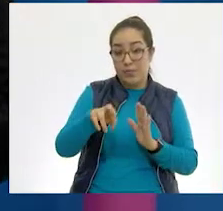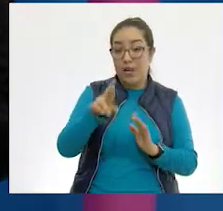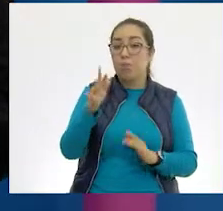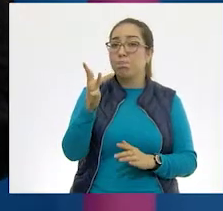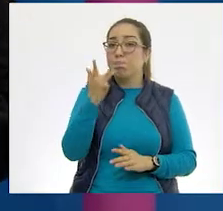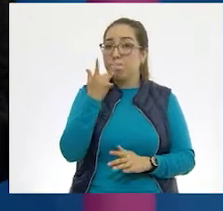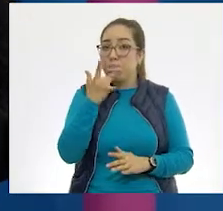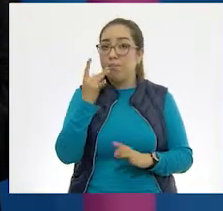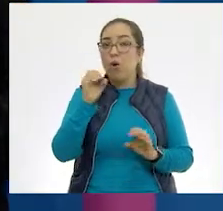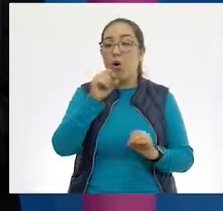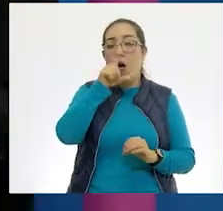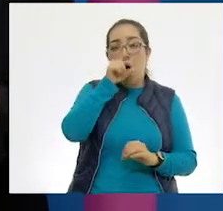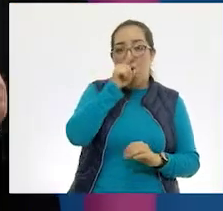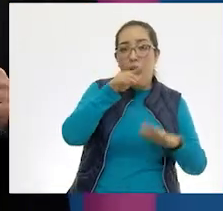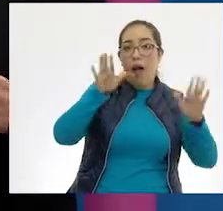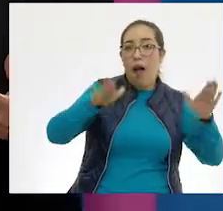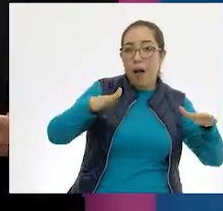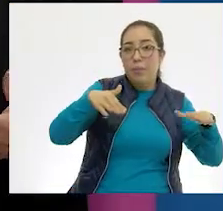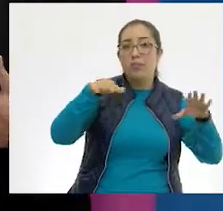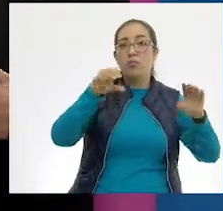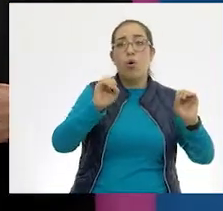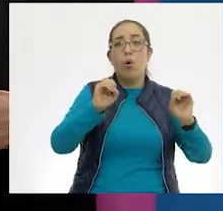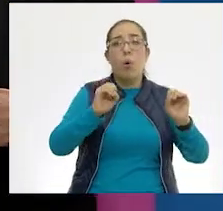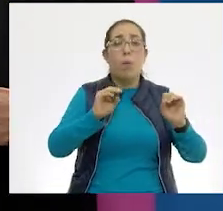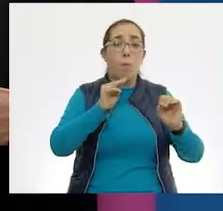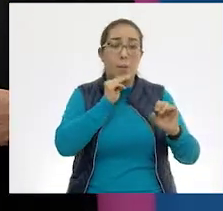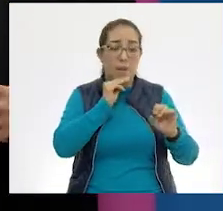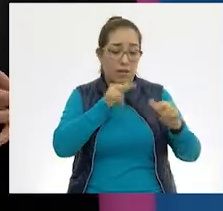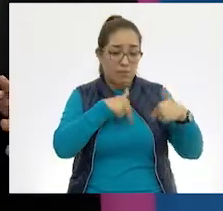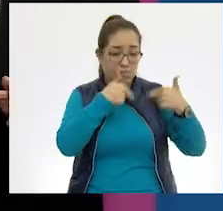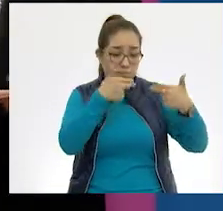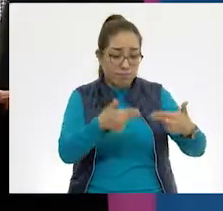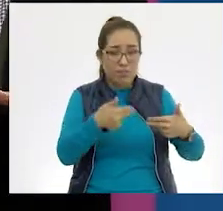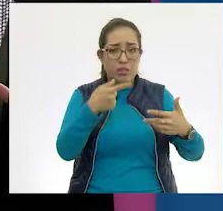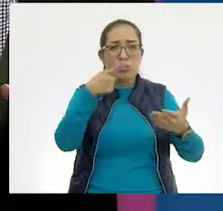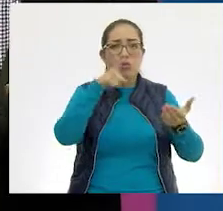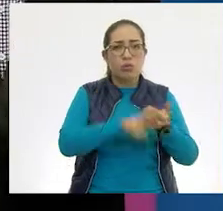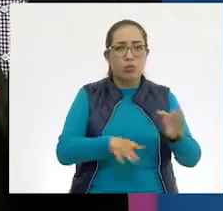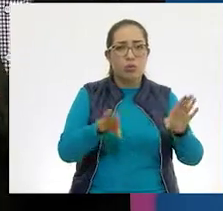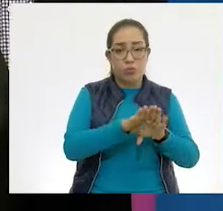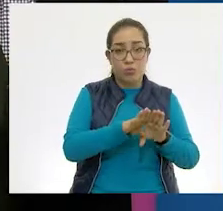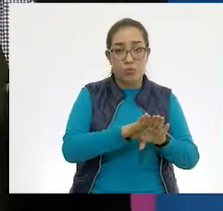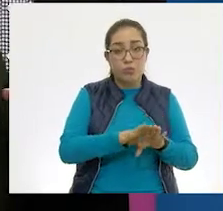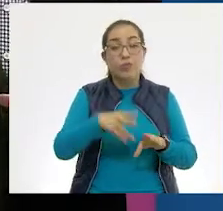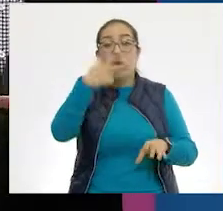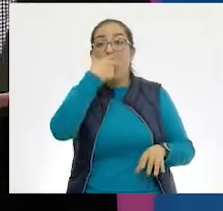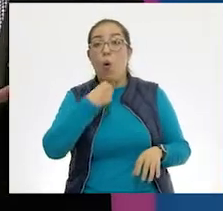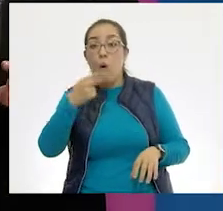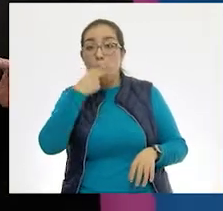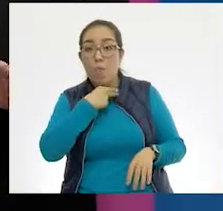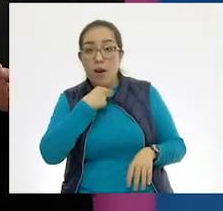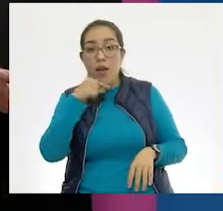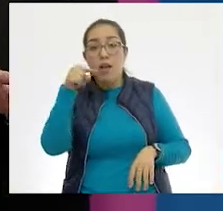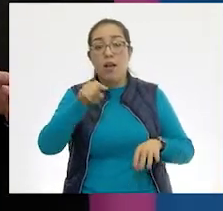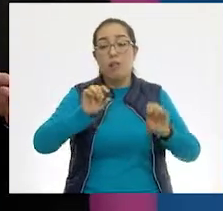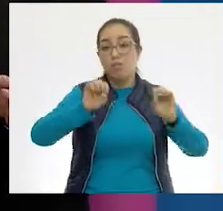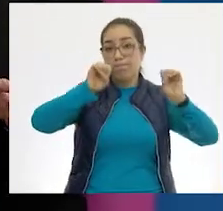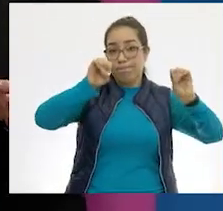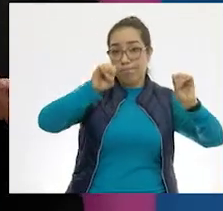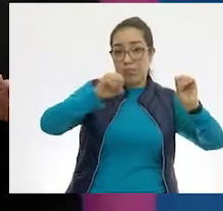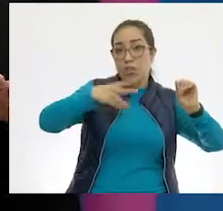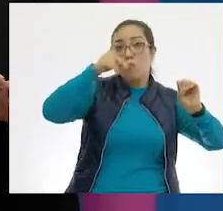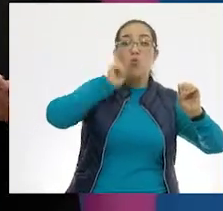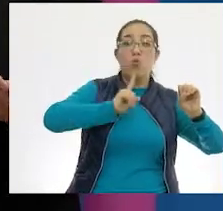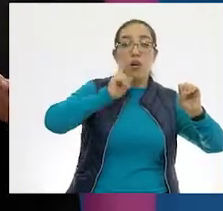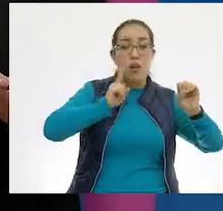aves y mamíferos, la fecundación es interna. El macho deposita los espermatozoides dentro del cuerpo de